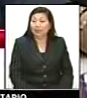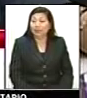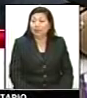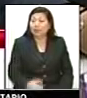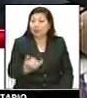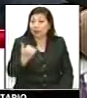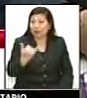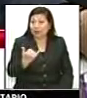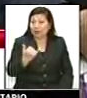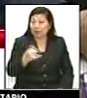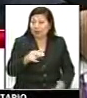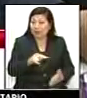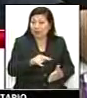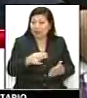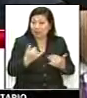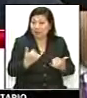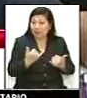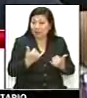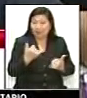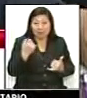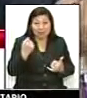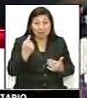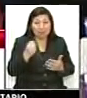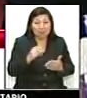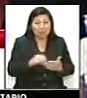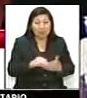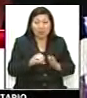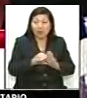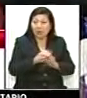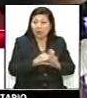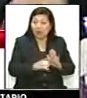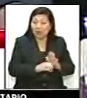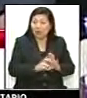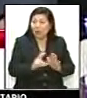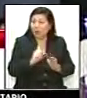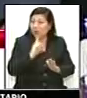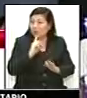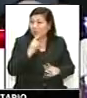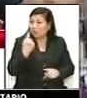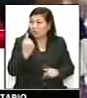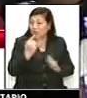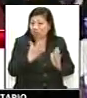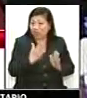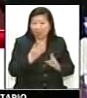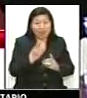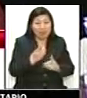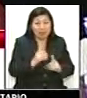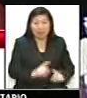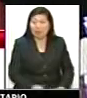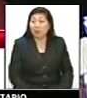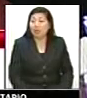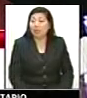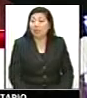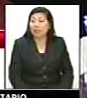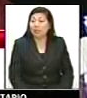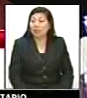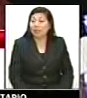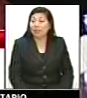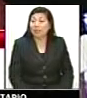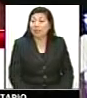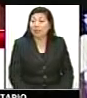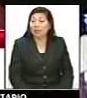Hoy en día, al leer eso, entendemos que por constitución no es solamente el orden democrático, que